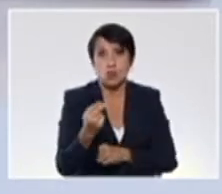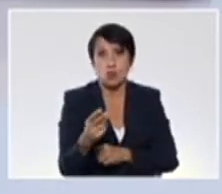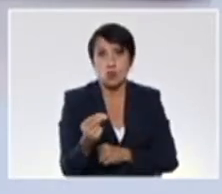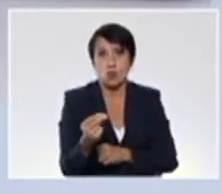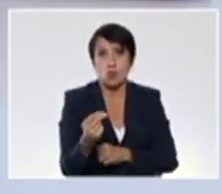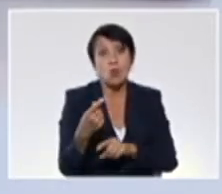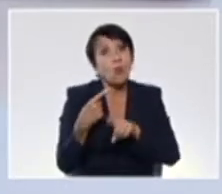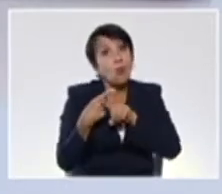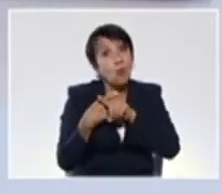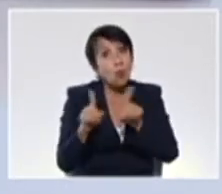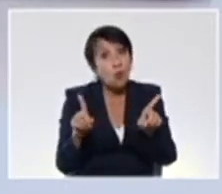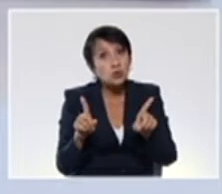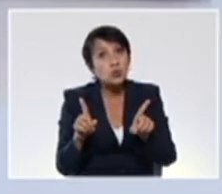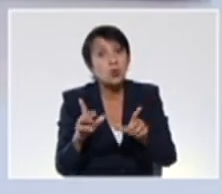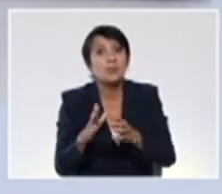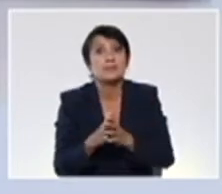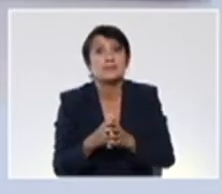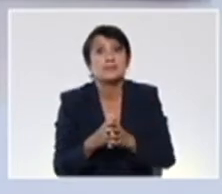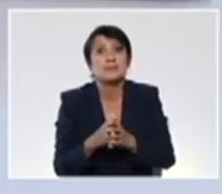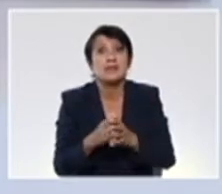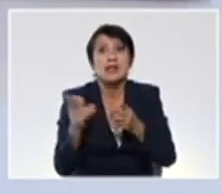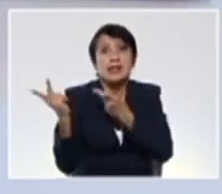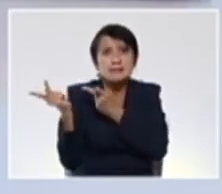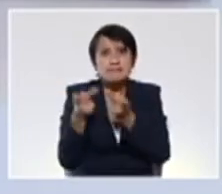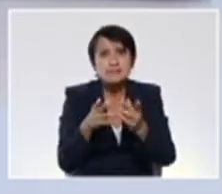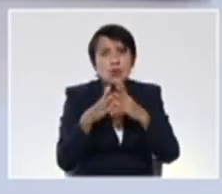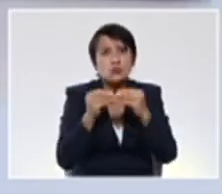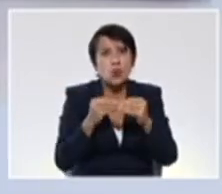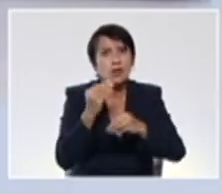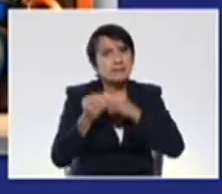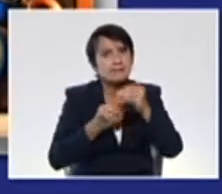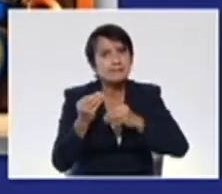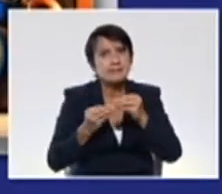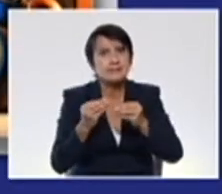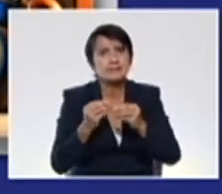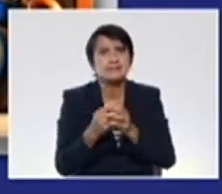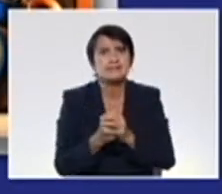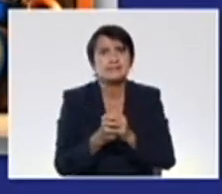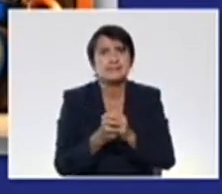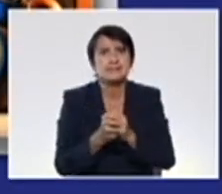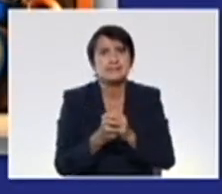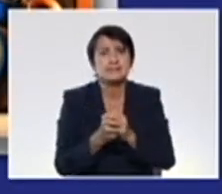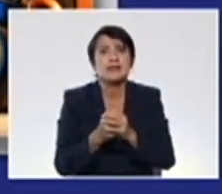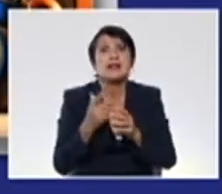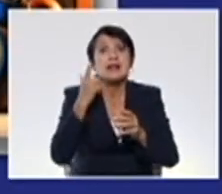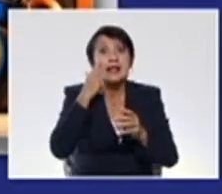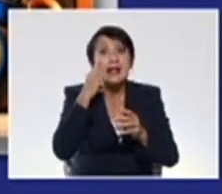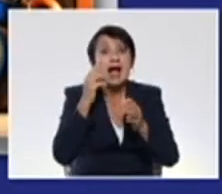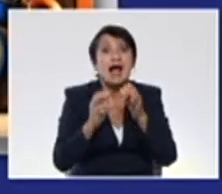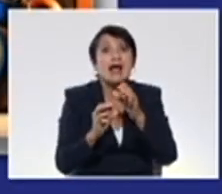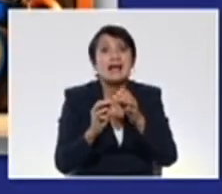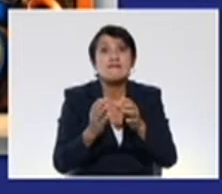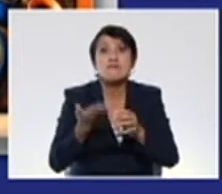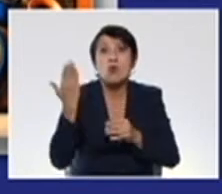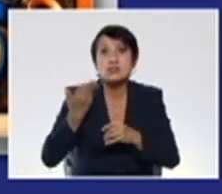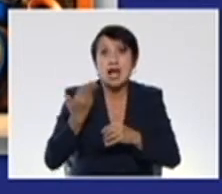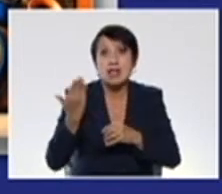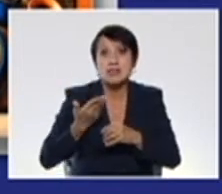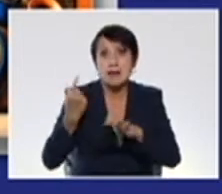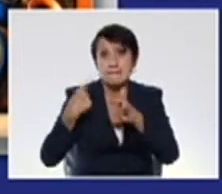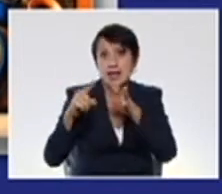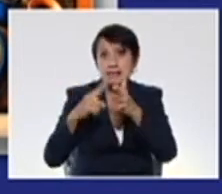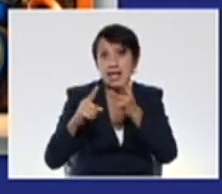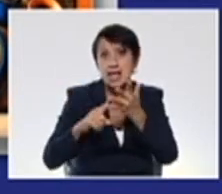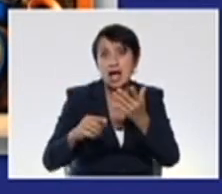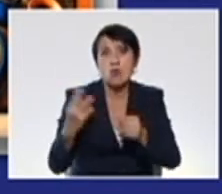Y lo otro que podría entonces invitarlos a que hagan es de alguna manera, bueno, alternar las fuentes y los materiales